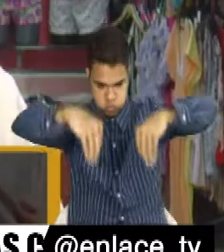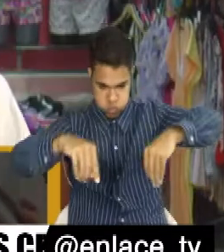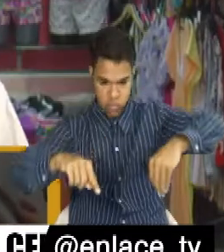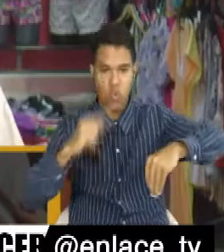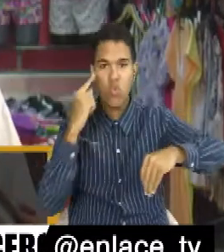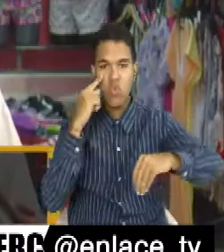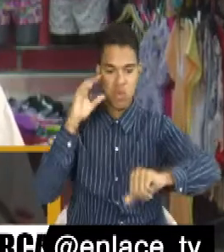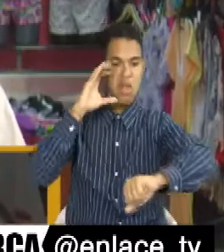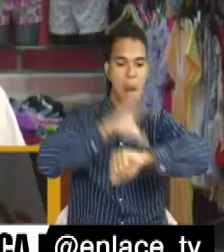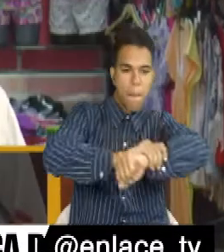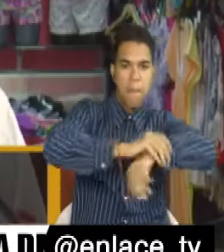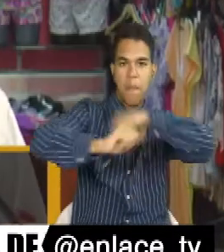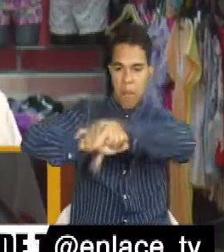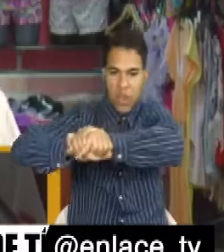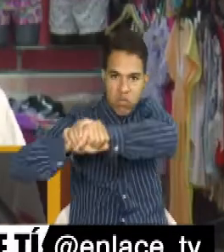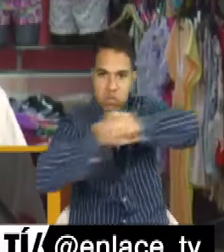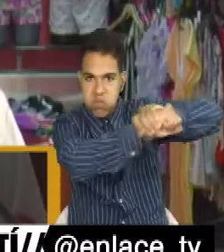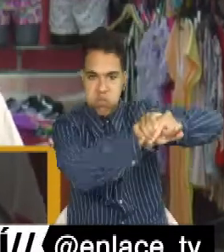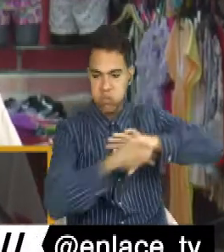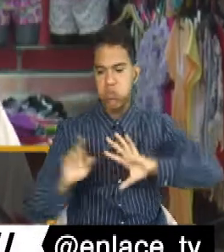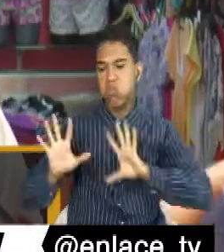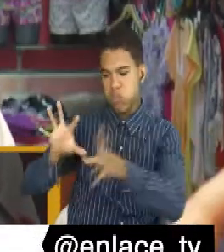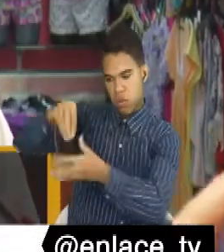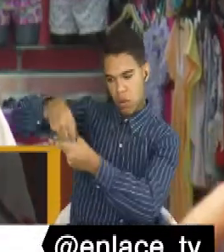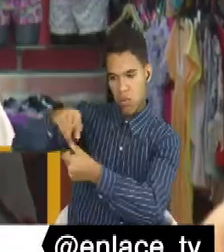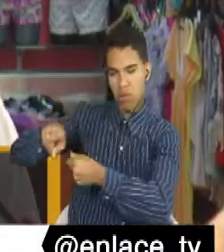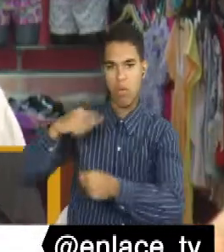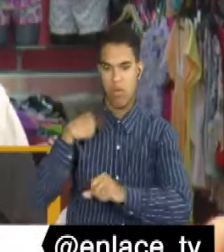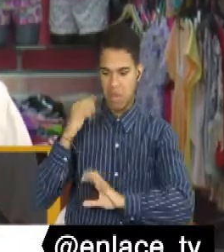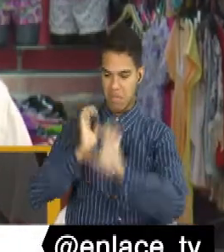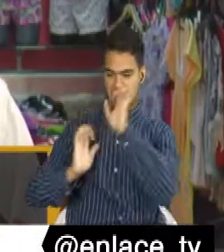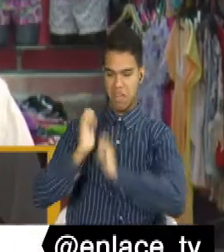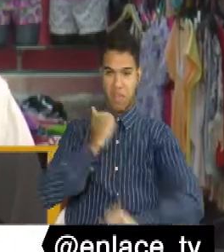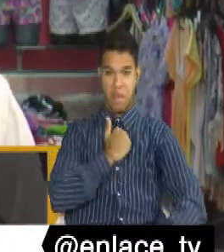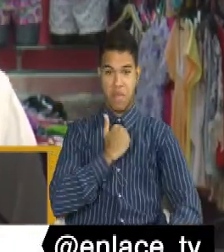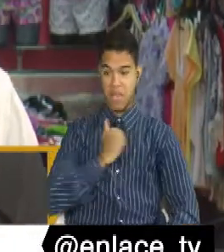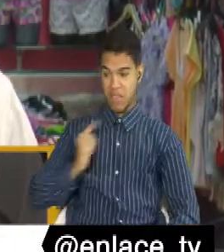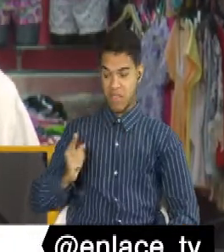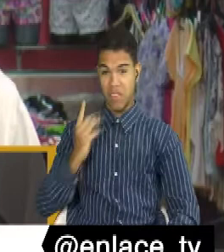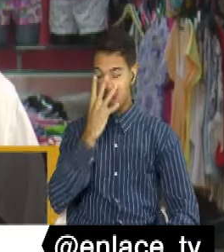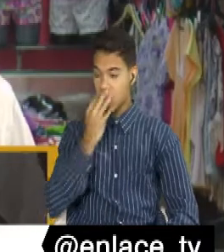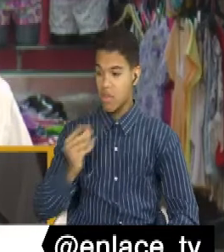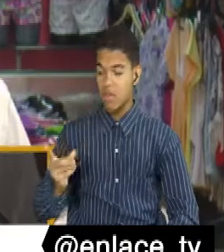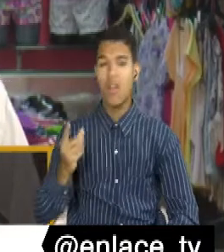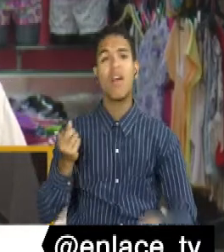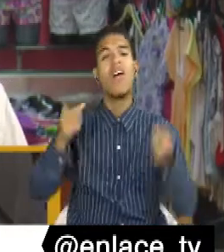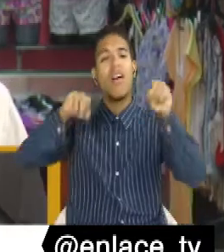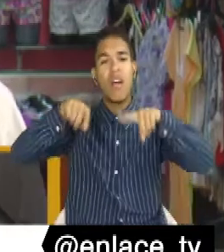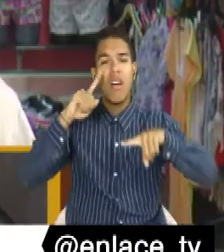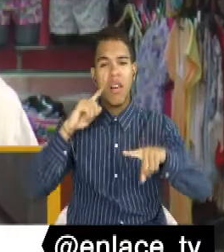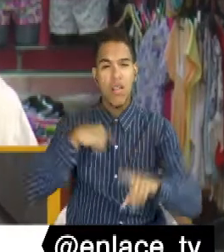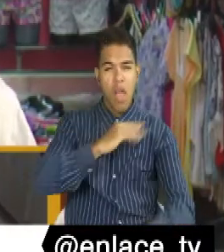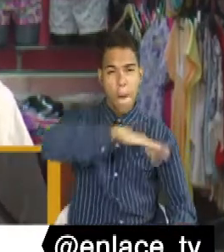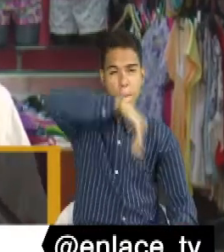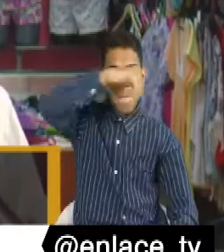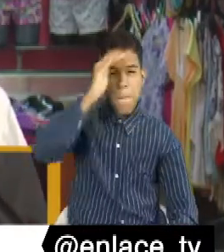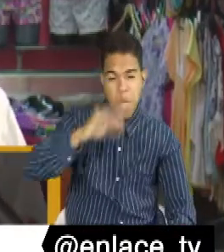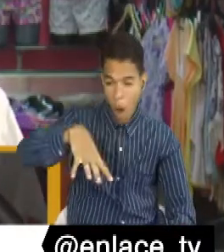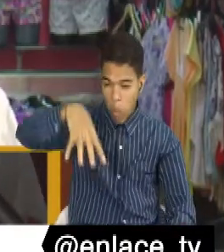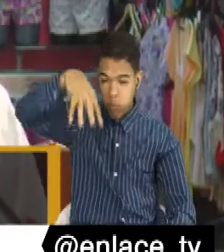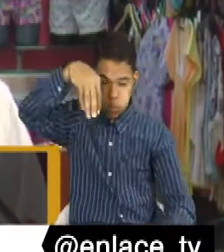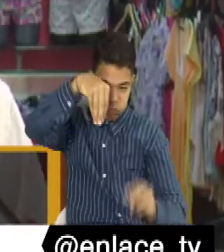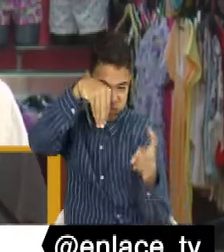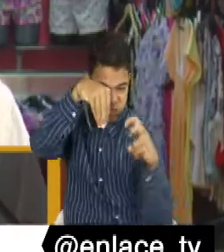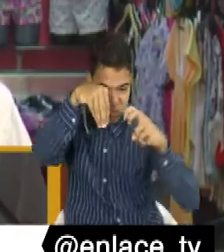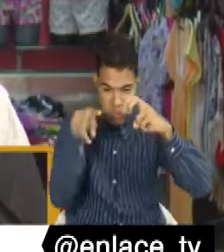miembros de las autodefensas. Pero igualmente denuncian que en la parte alta, en la zona rural hay presencia de la guerrilla del